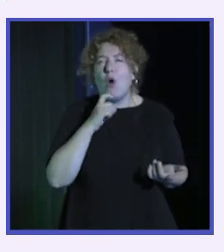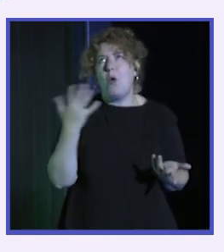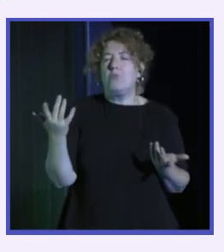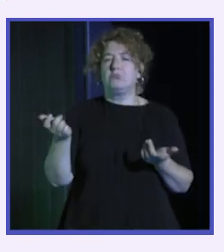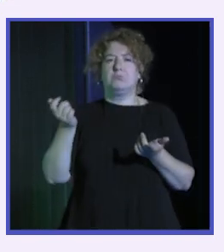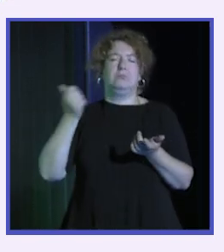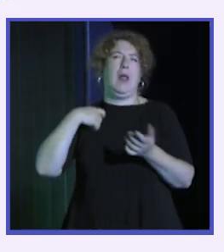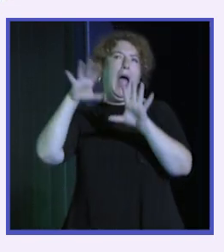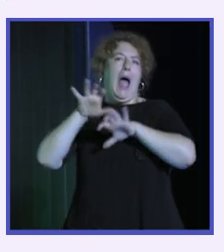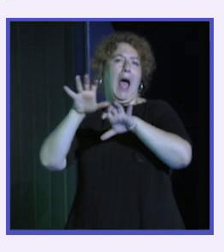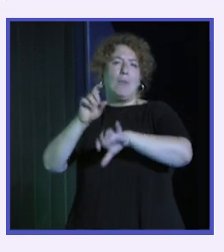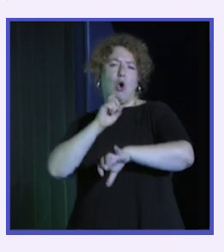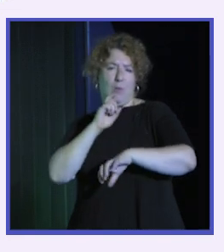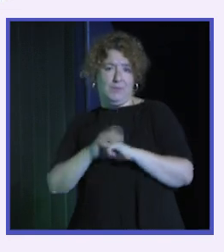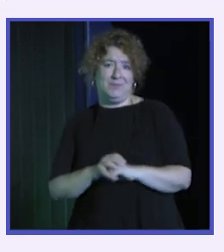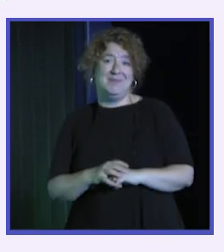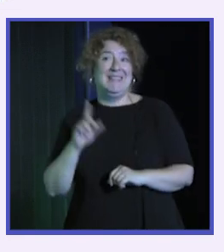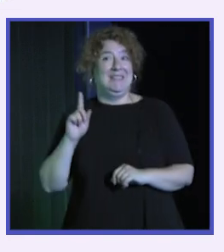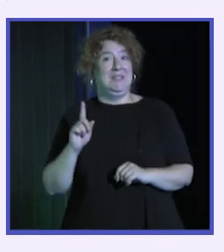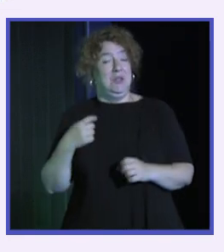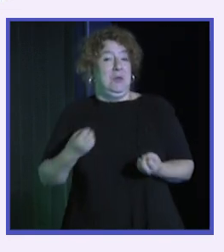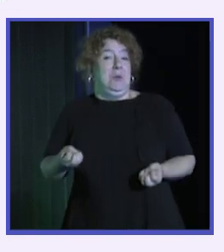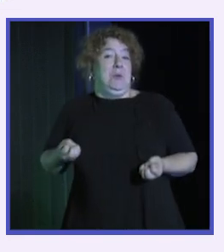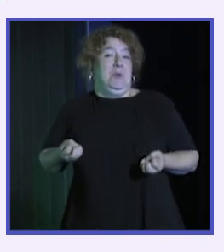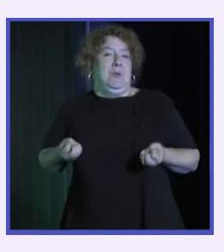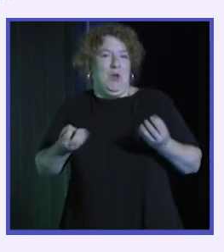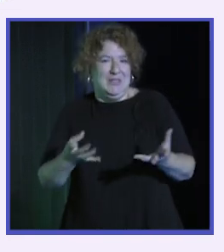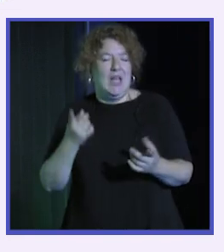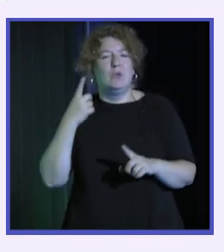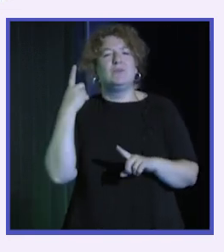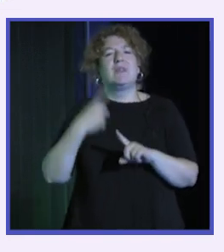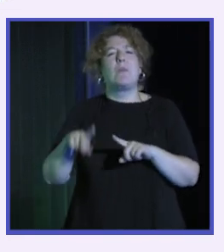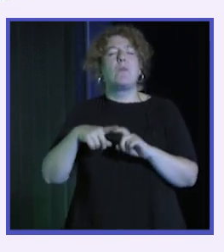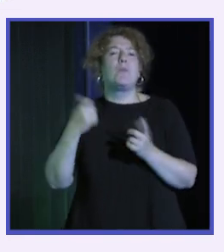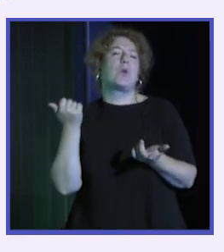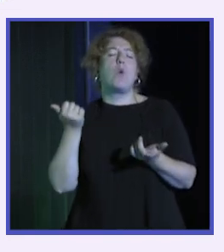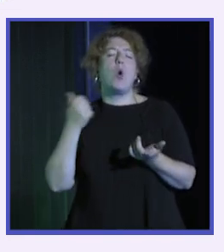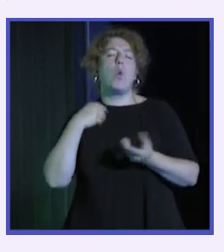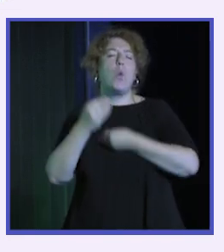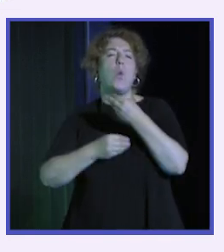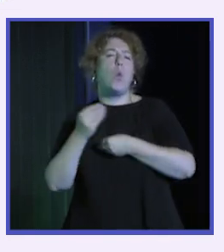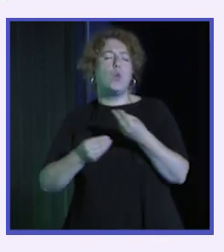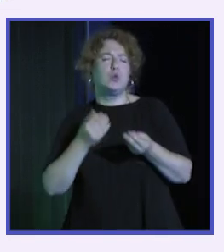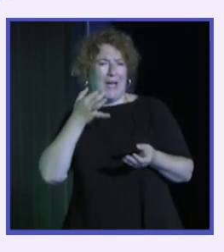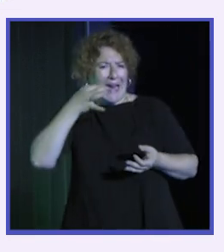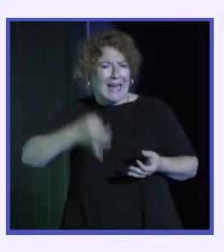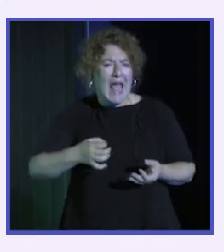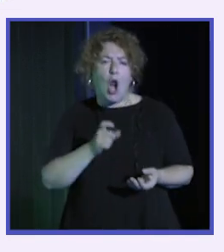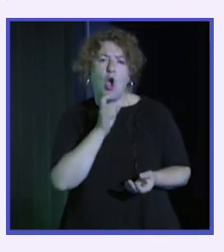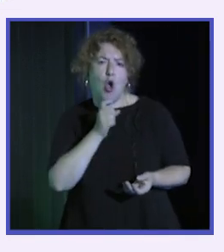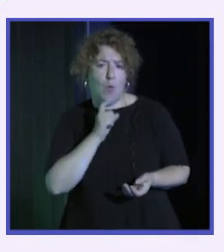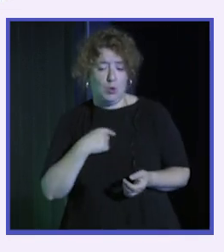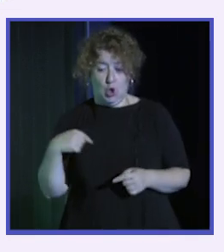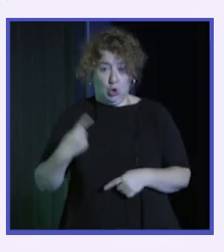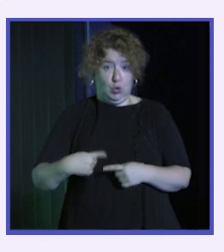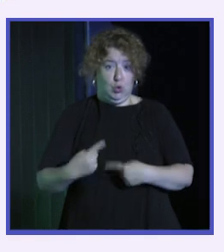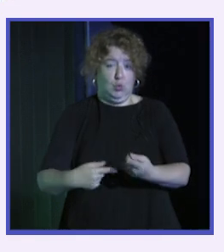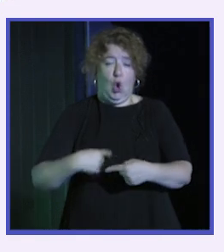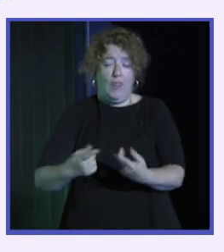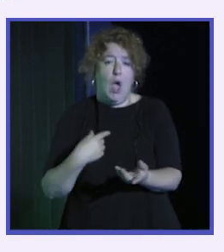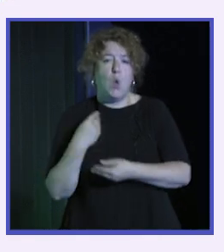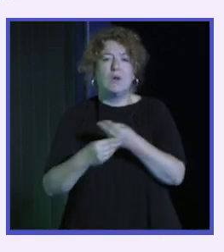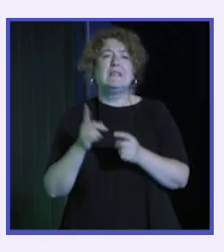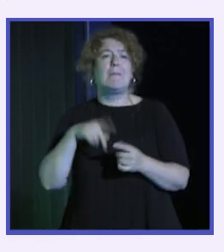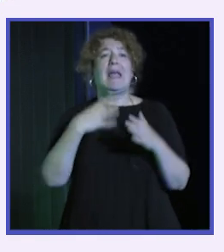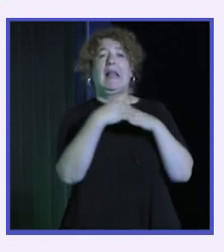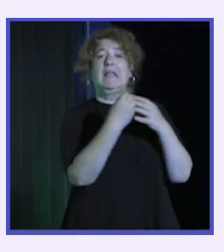os voy a contar casos de uso reales, ¿vale? Que utilizamos nosotros en nuestro día a día, que nos han compartido